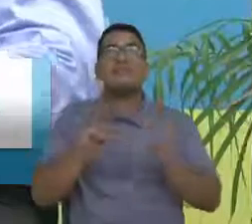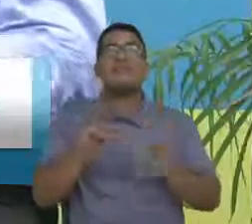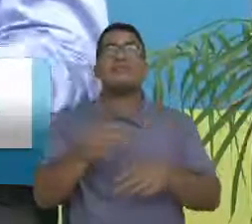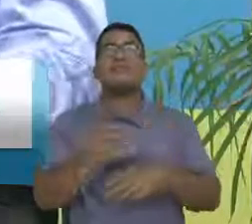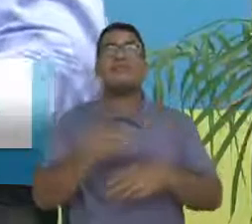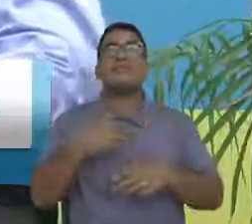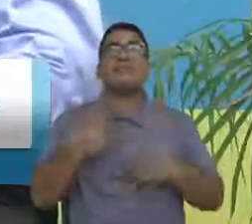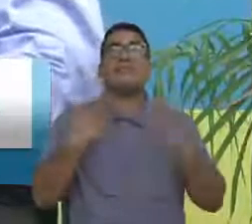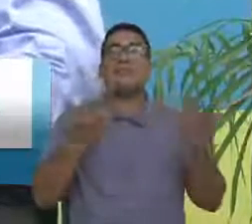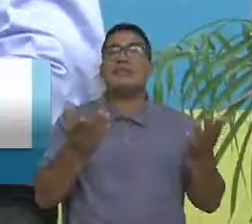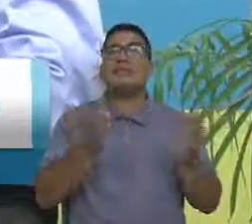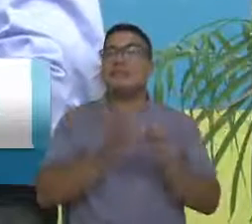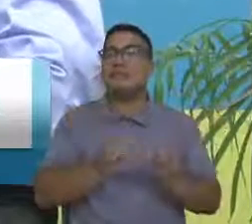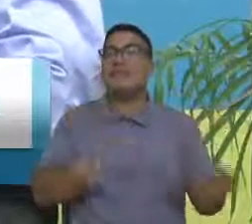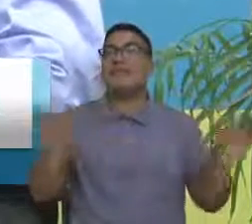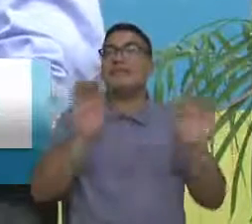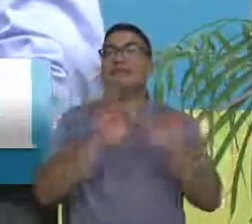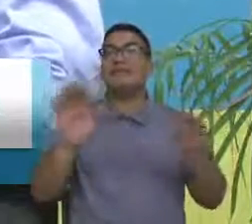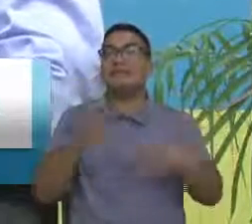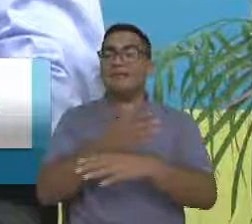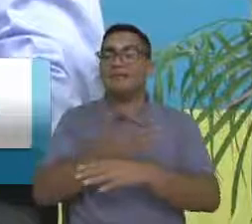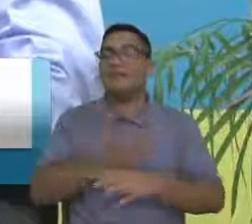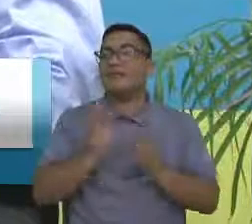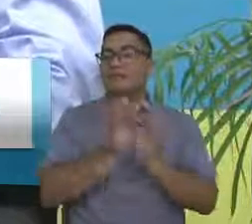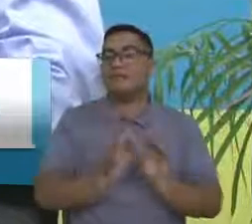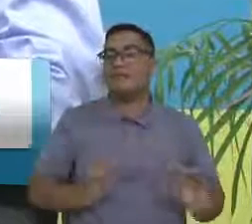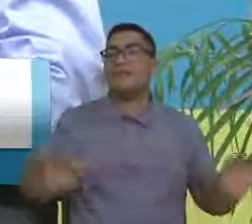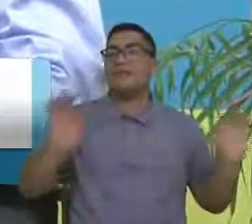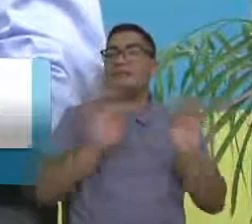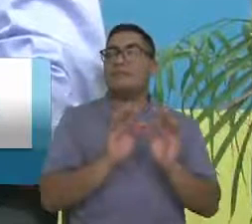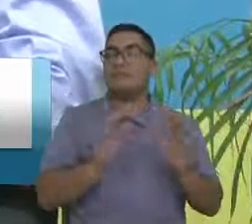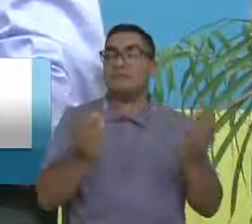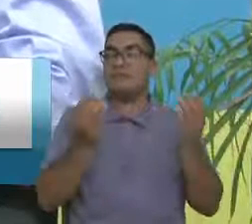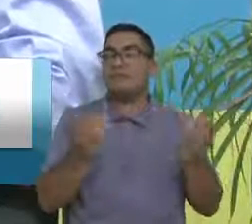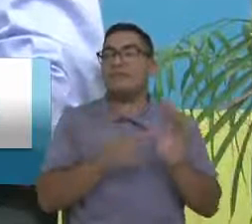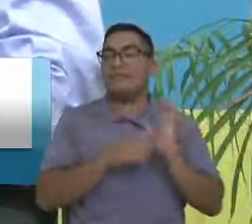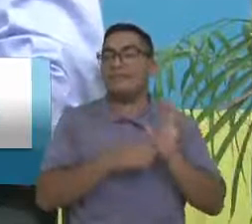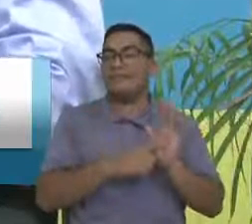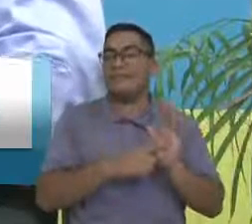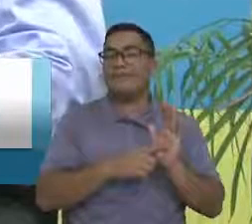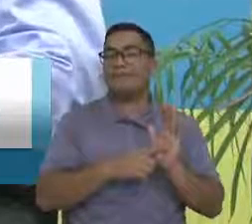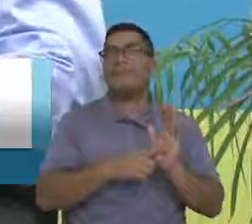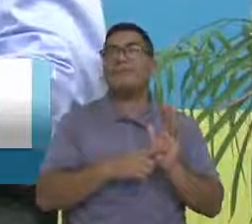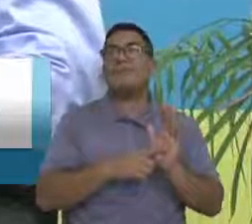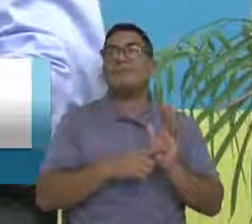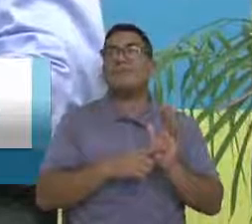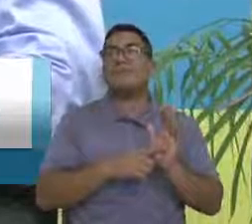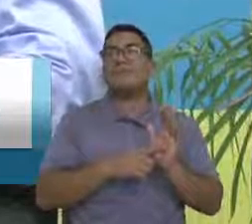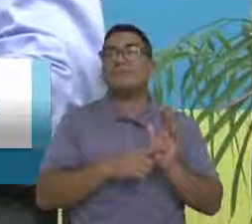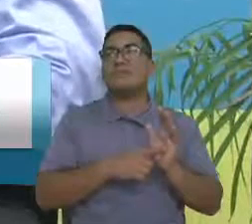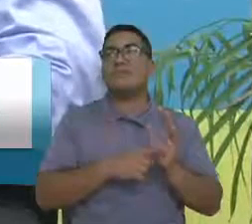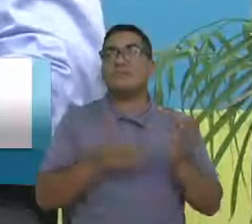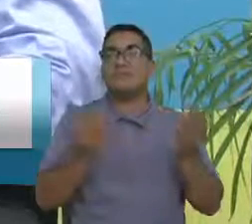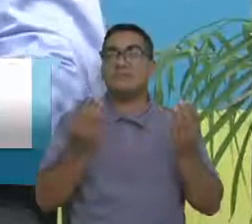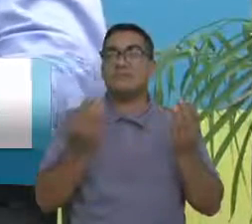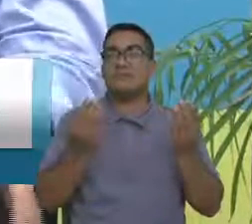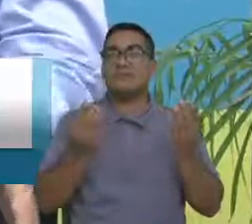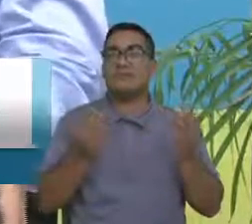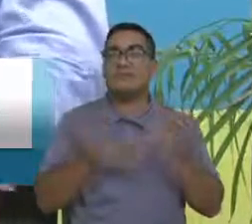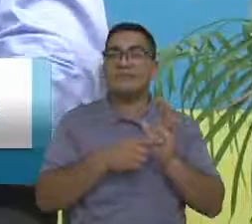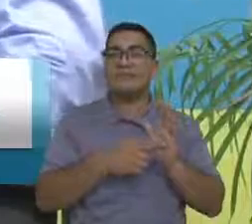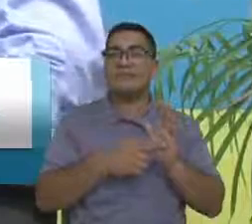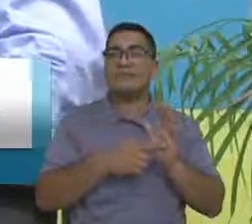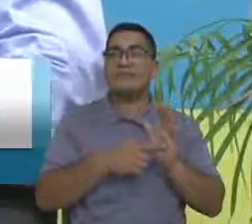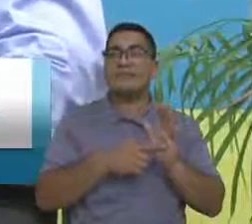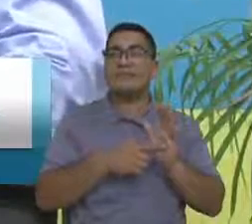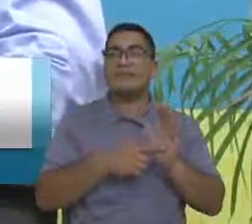se acompañan de otros datos clínicos importantes. Tal es el caso de aumento del volumen del líquido